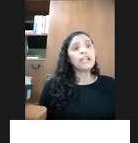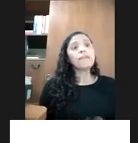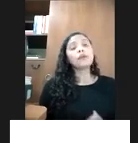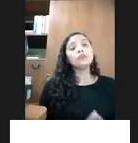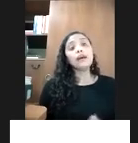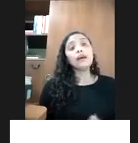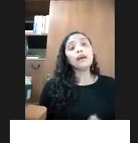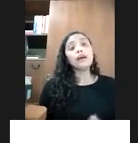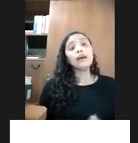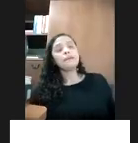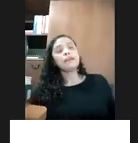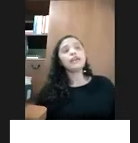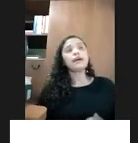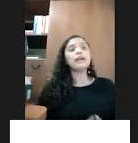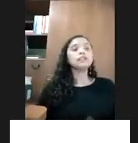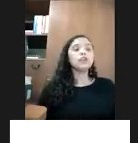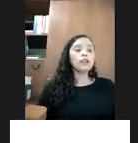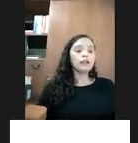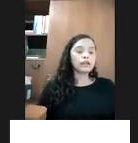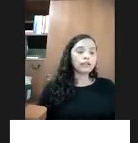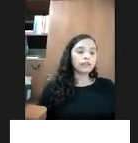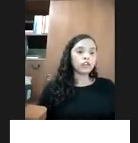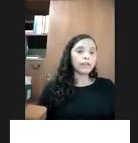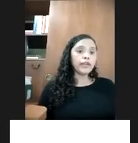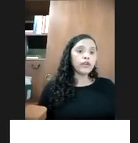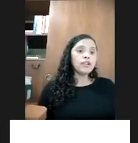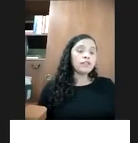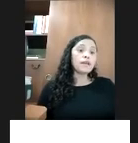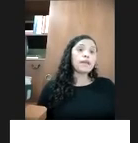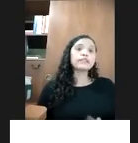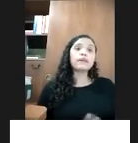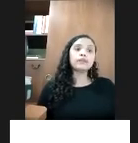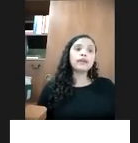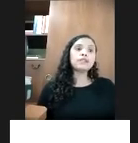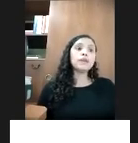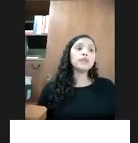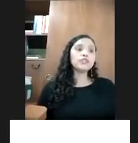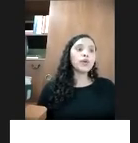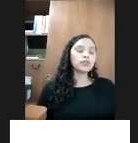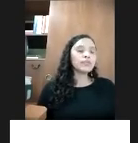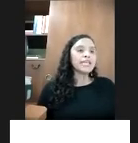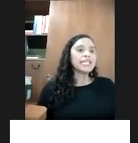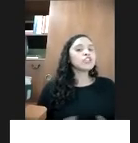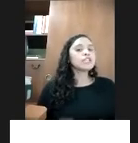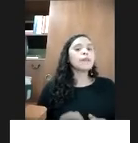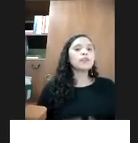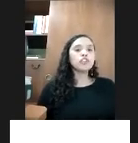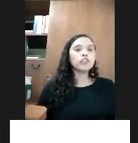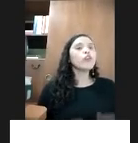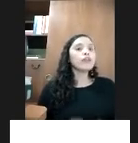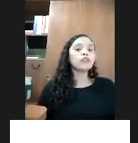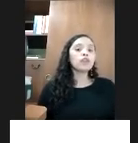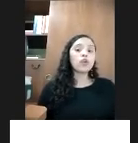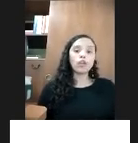Les preguntábamos a las personas mayores, hablando del fenómeno de la vejez abandonada, si viven solos. Y el 83%